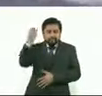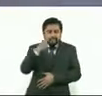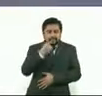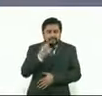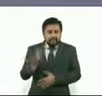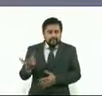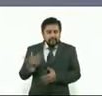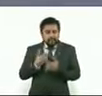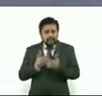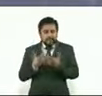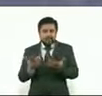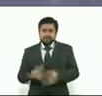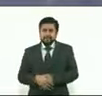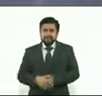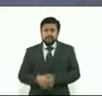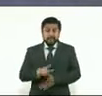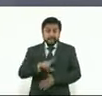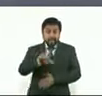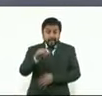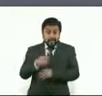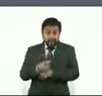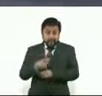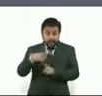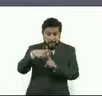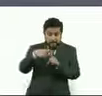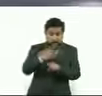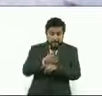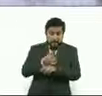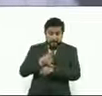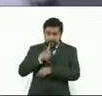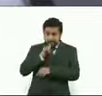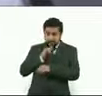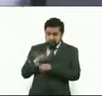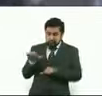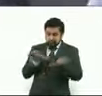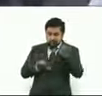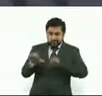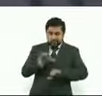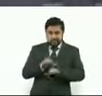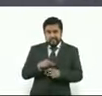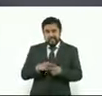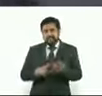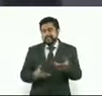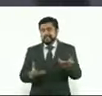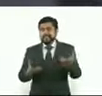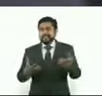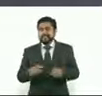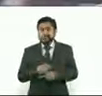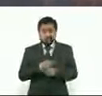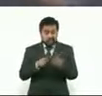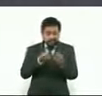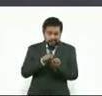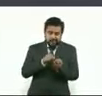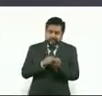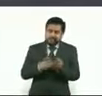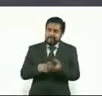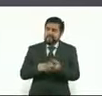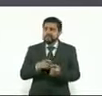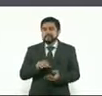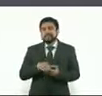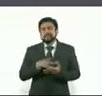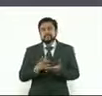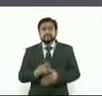No, bueno, y su atole para que baje, ¿no? Eso también es para que resbale, eso es indiscutible. Pero bueno, yo sí le